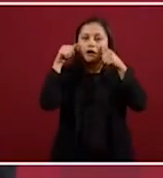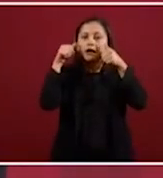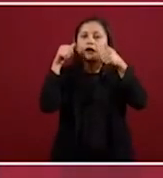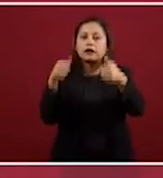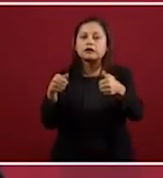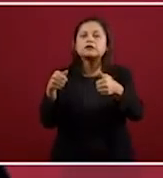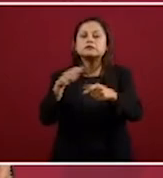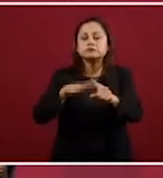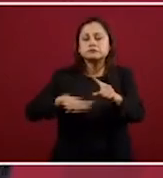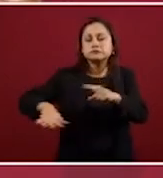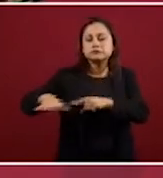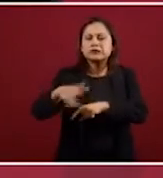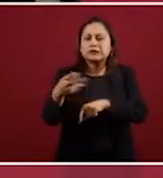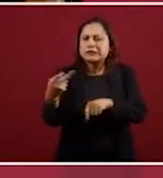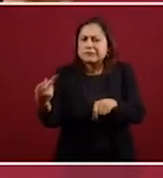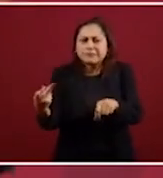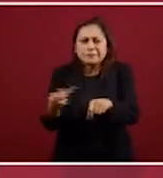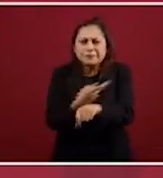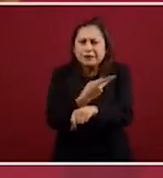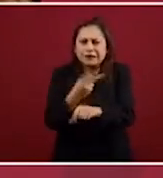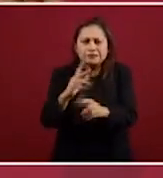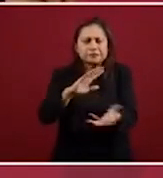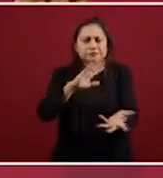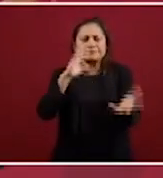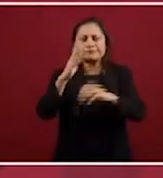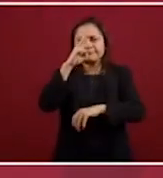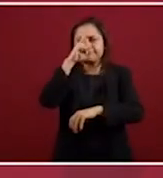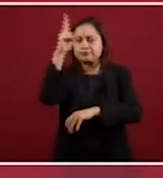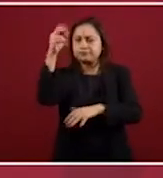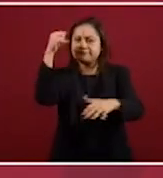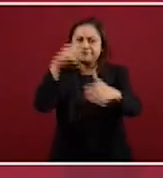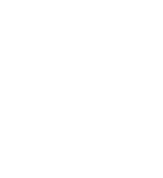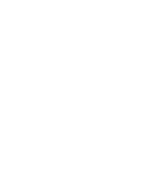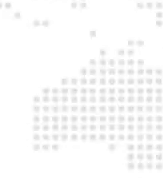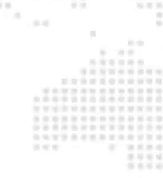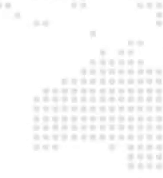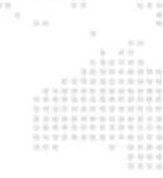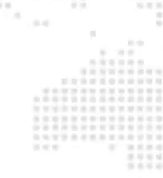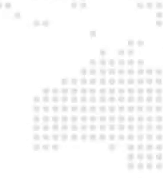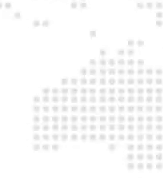las causas que originan la inseguridad y la violencia